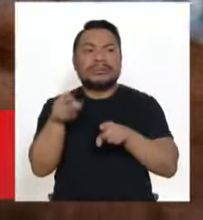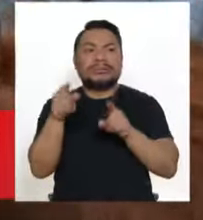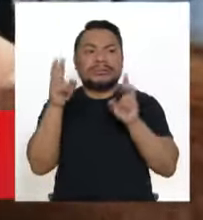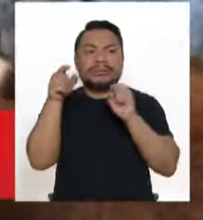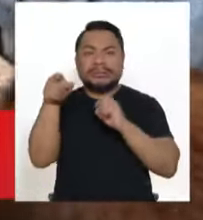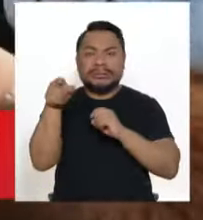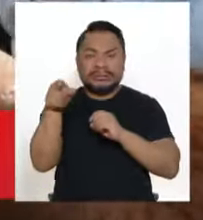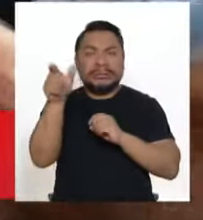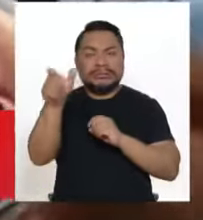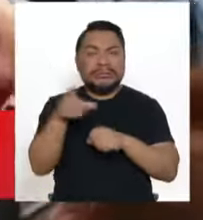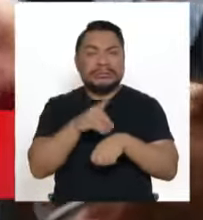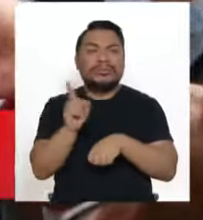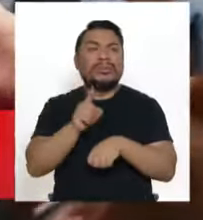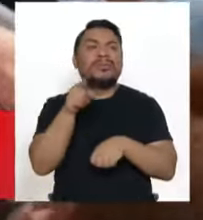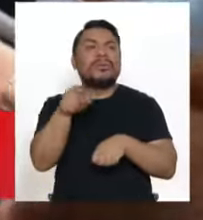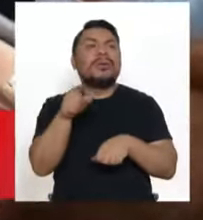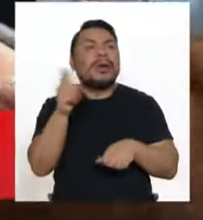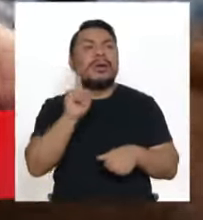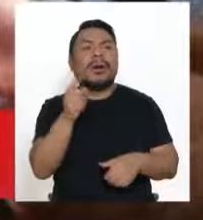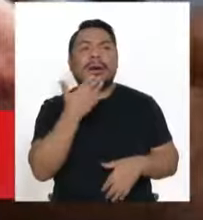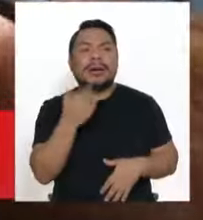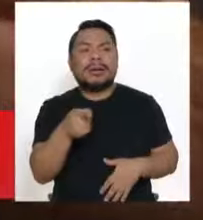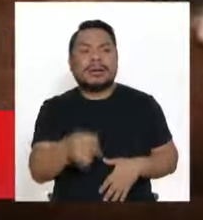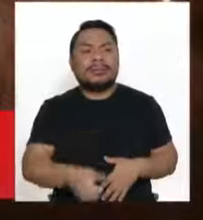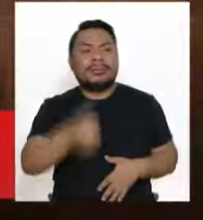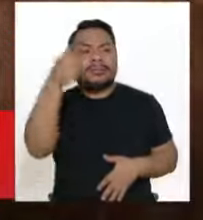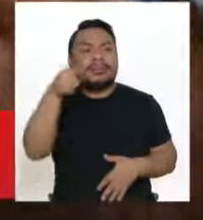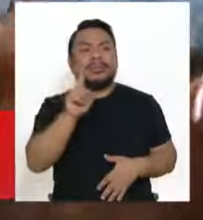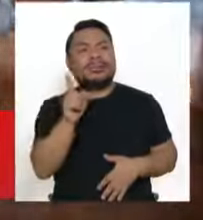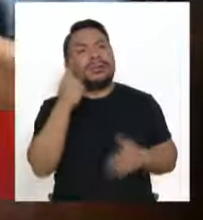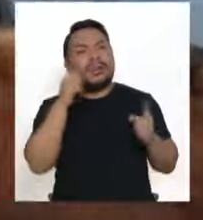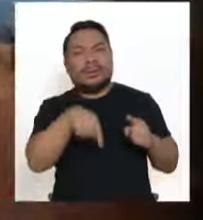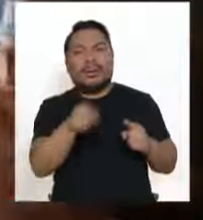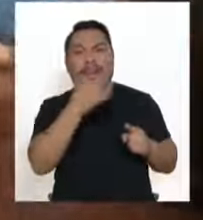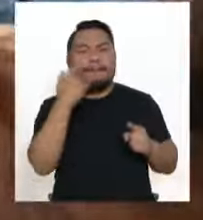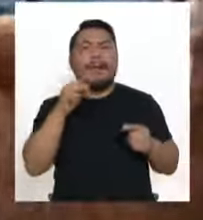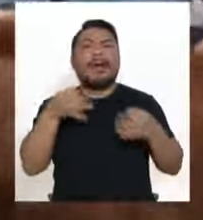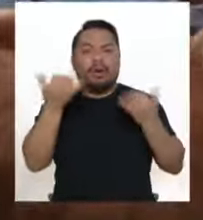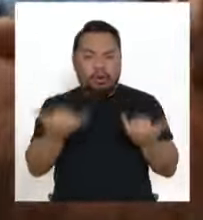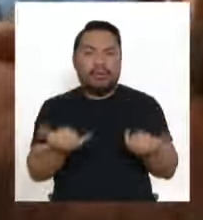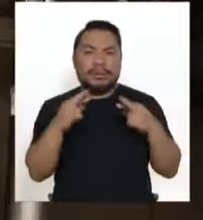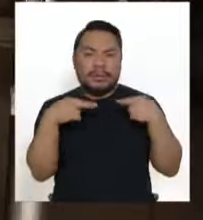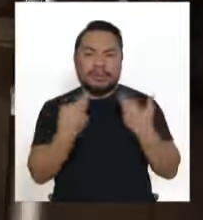sino por una disposición de la autoridad, en este caso el Ministerio Público. Que sí va...